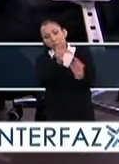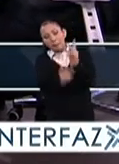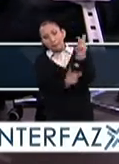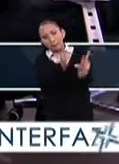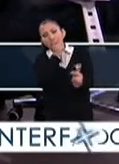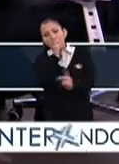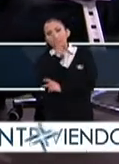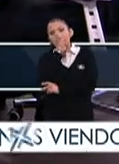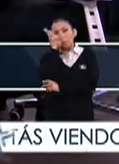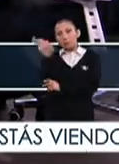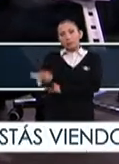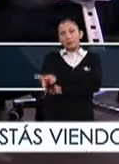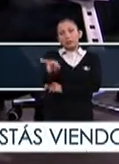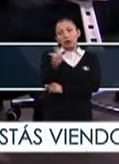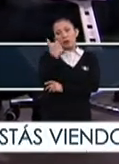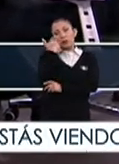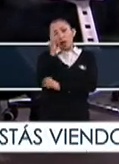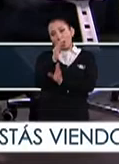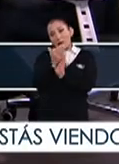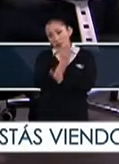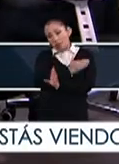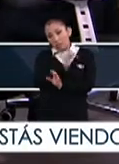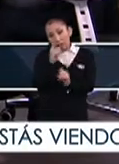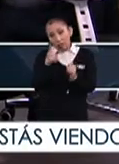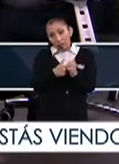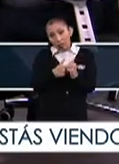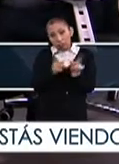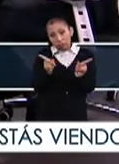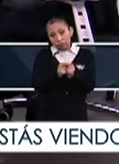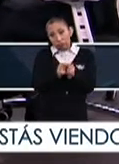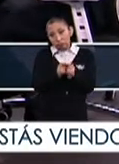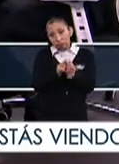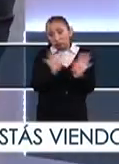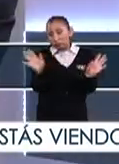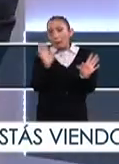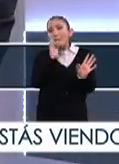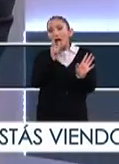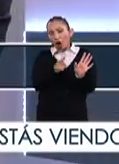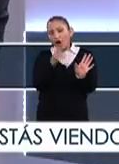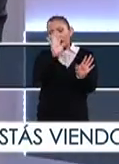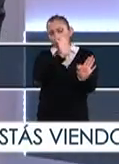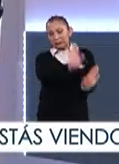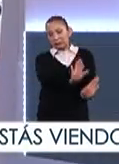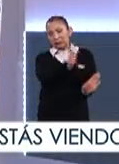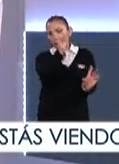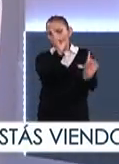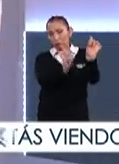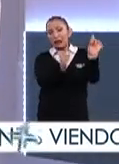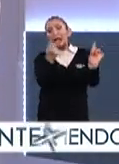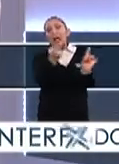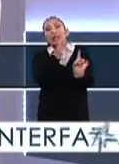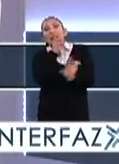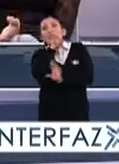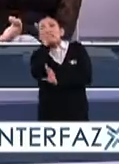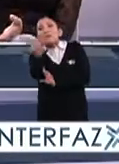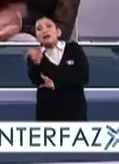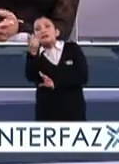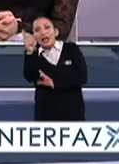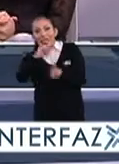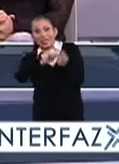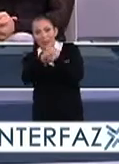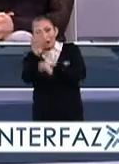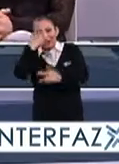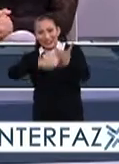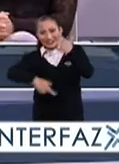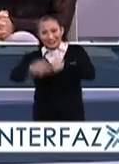que nos dice. O si gustas adelantar algo breve de lo que nos dijo. Es mejor que se queden con la duda de qué es lo que dijo, se los traduzco